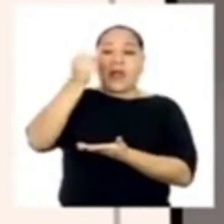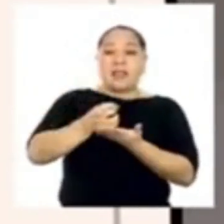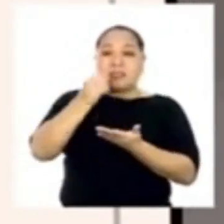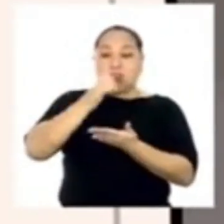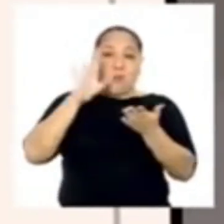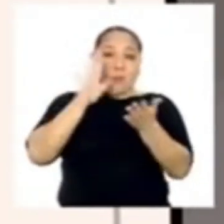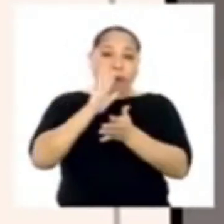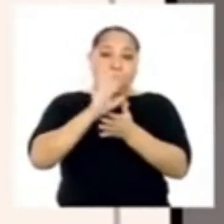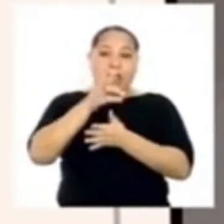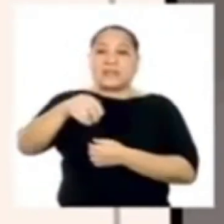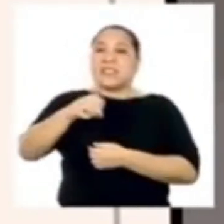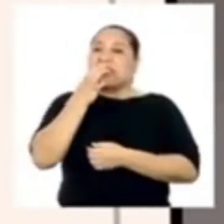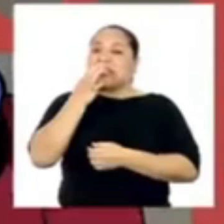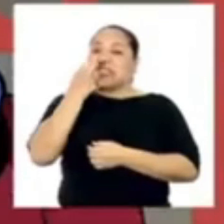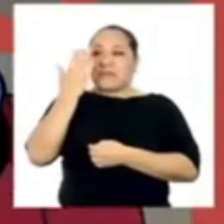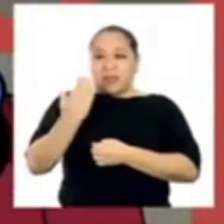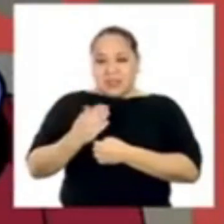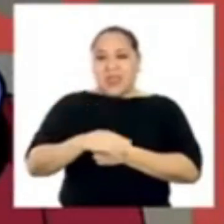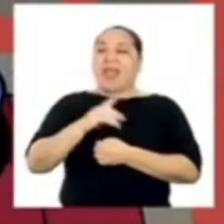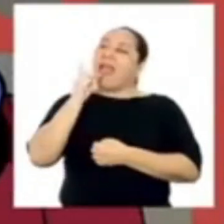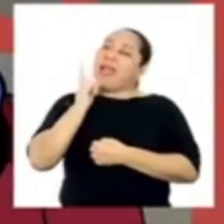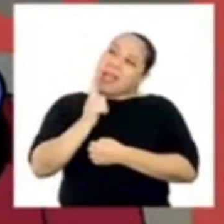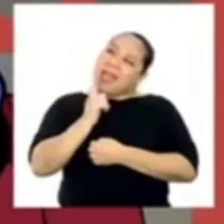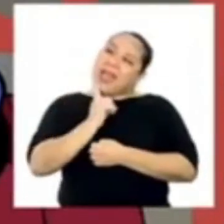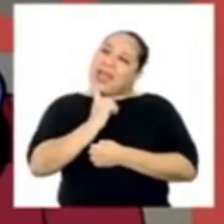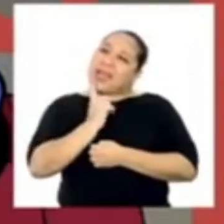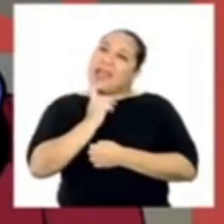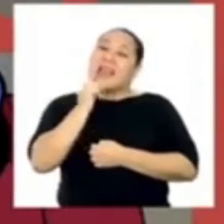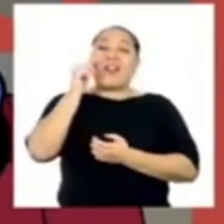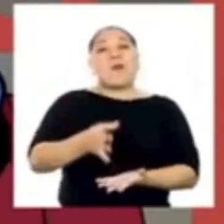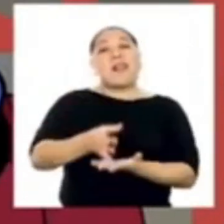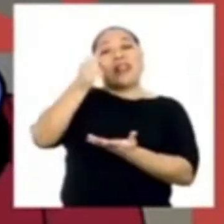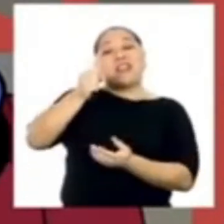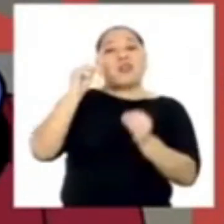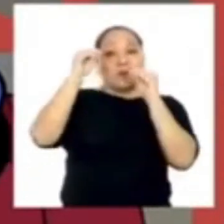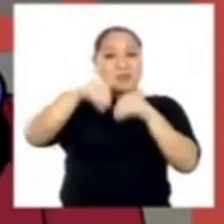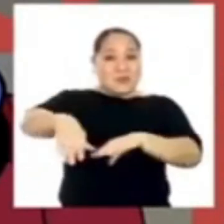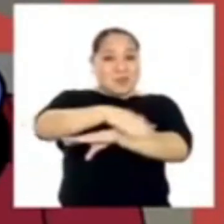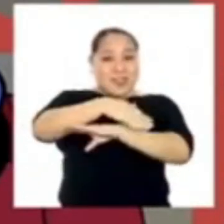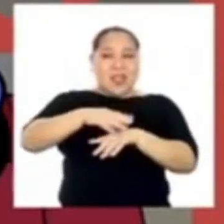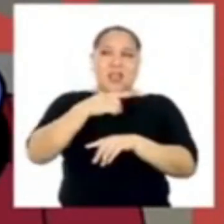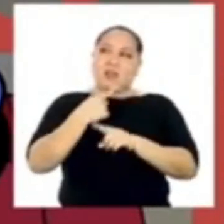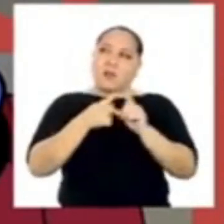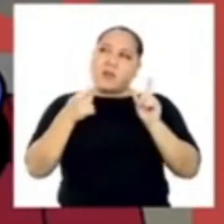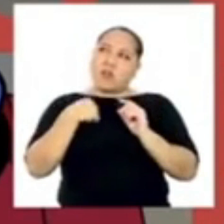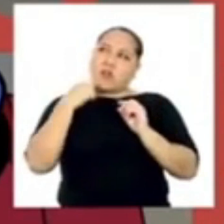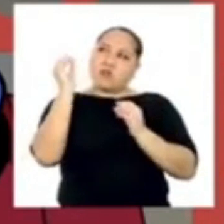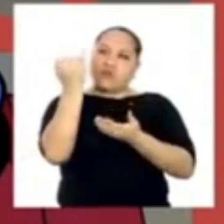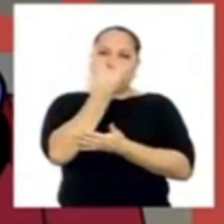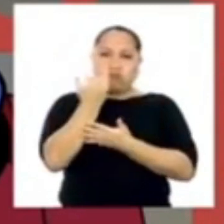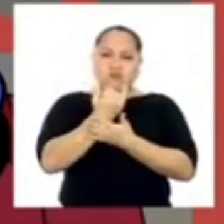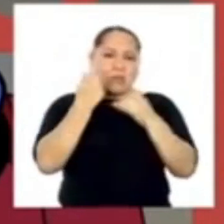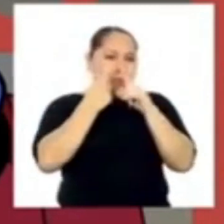aprovechables, plástico, papel y vidrio. Es como el tacho que pusimos en la calle,